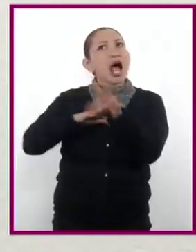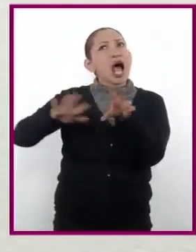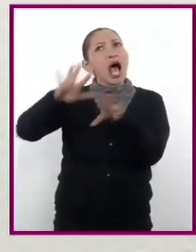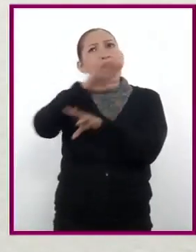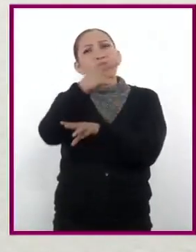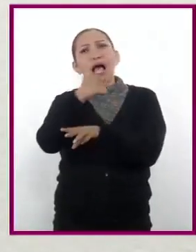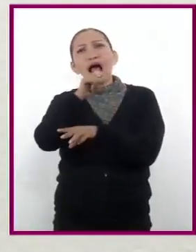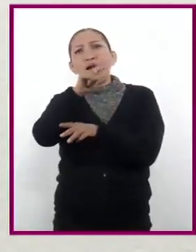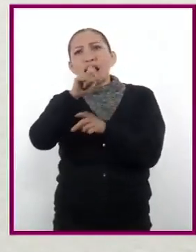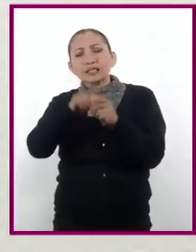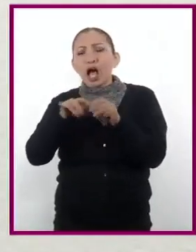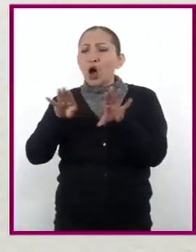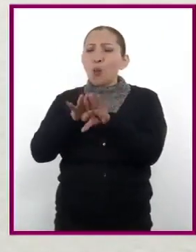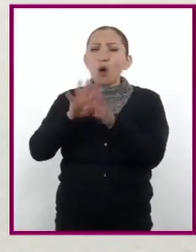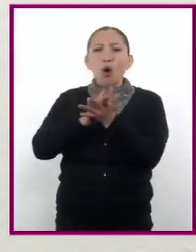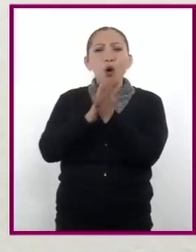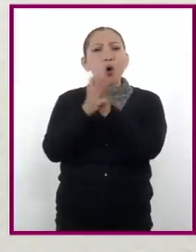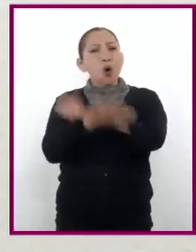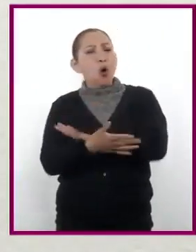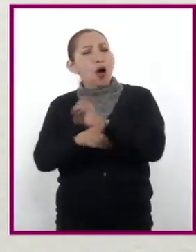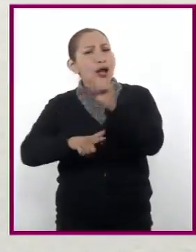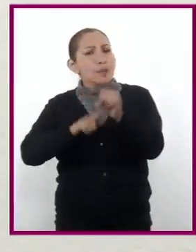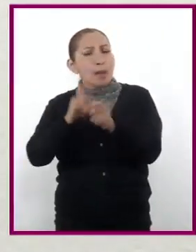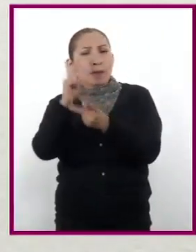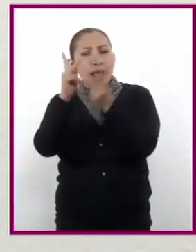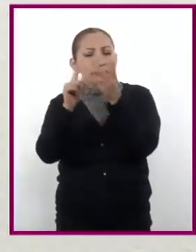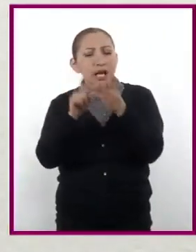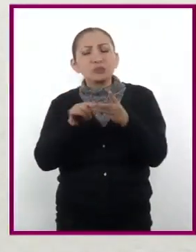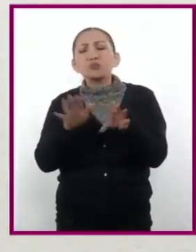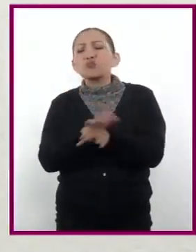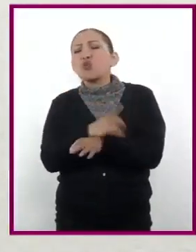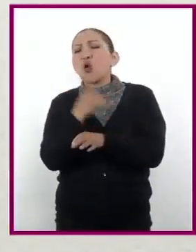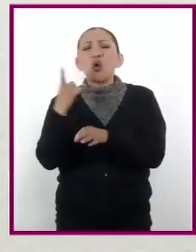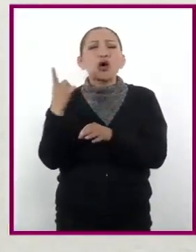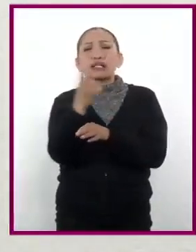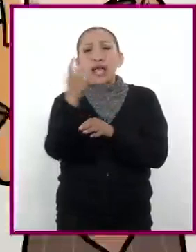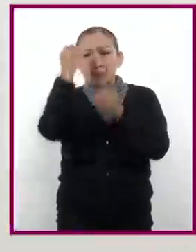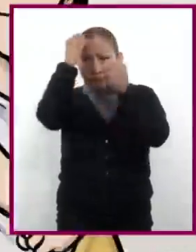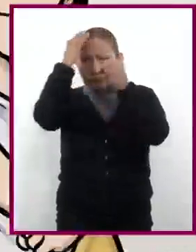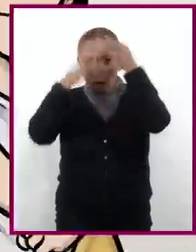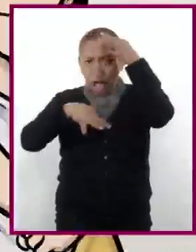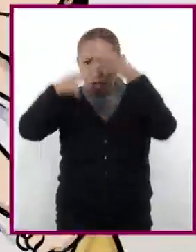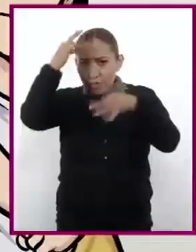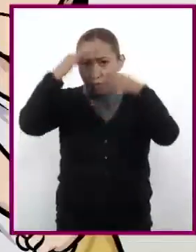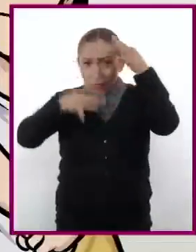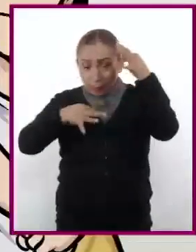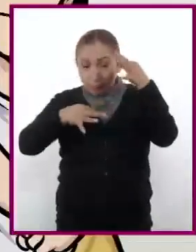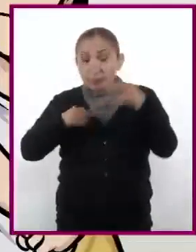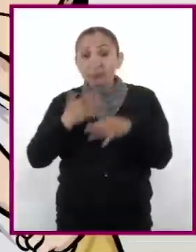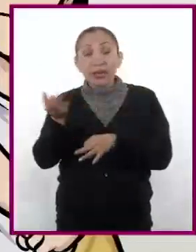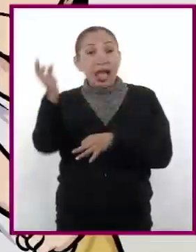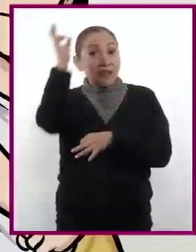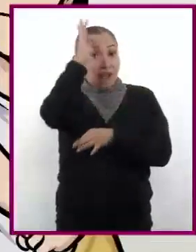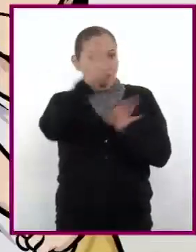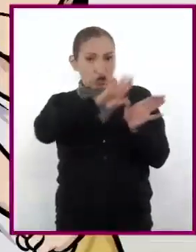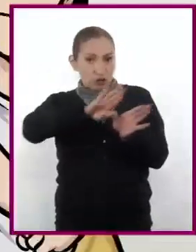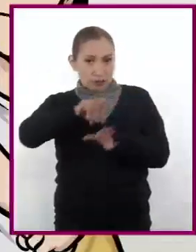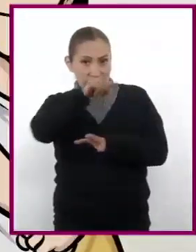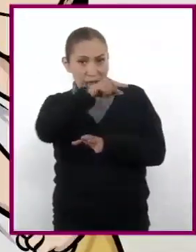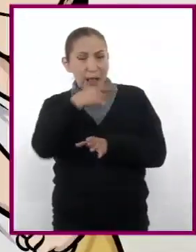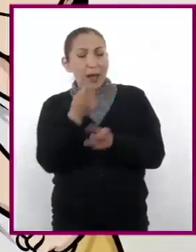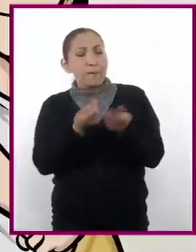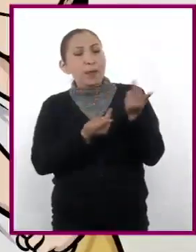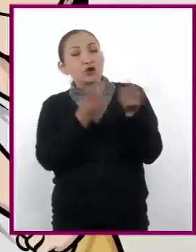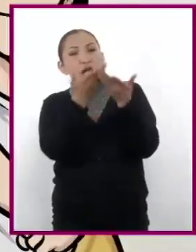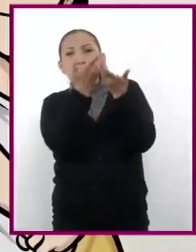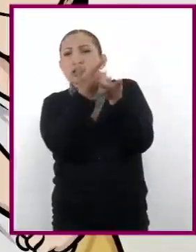en la galaxia? ¿Cómo evolucionan las especies? ¿Cuál es la causa de la calvicie? Por su parte, la filosofía se hace